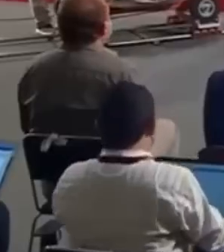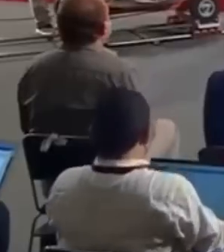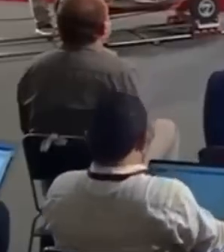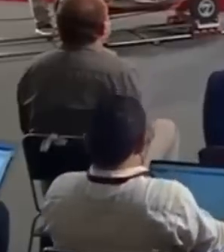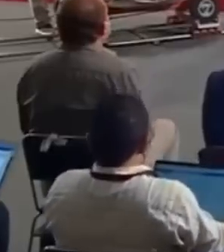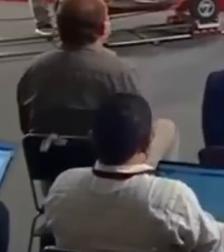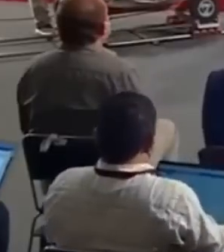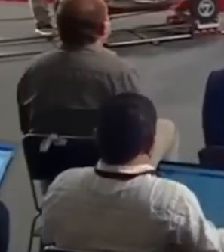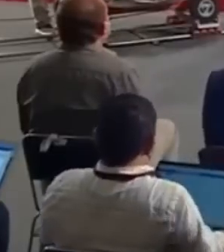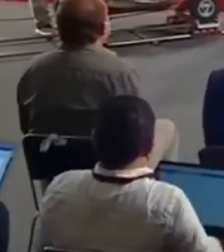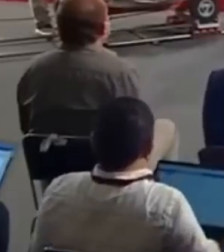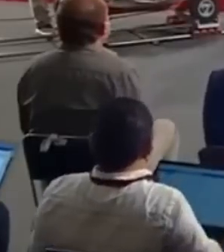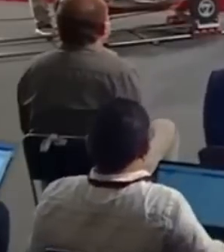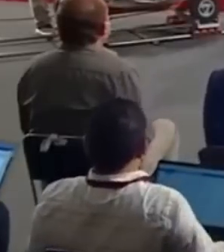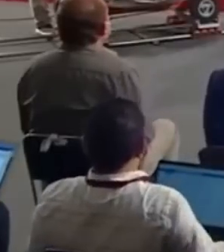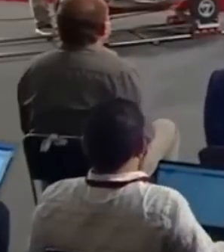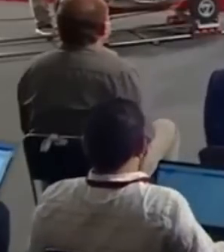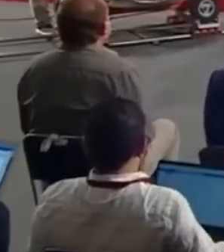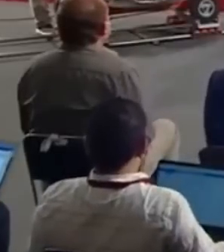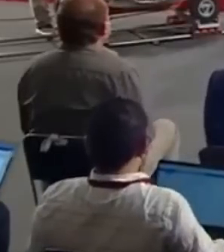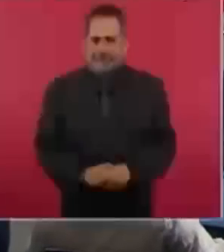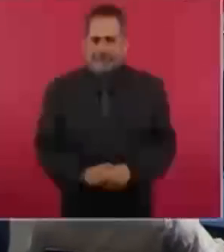A ver si lo puedes, mano.